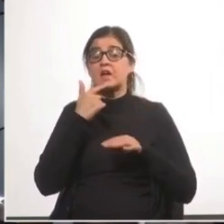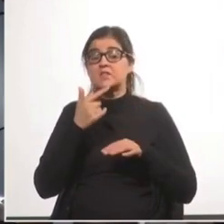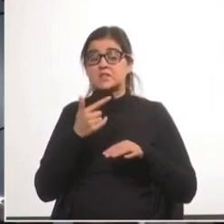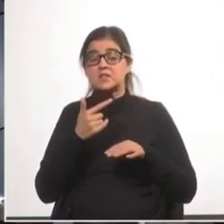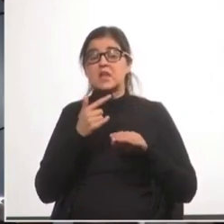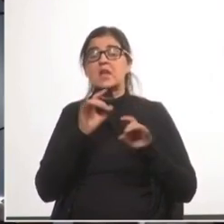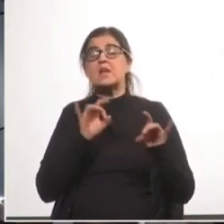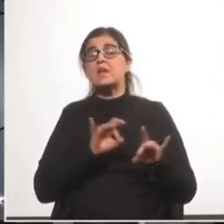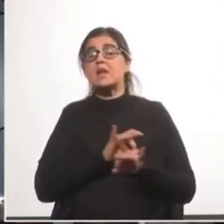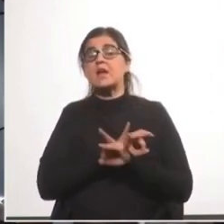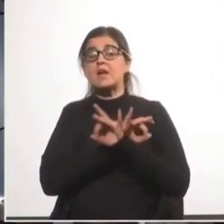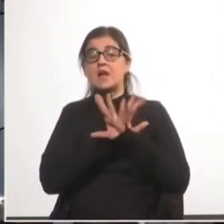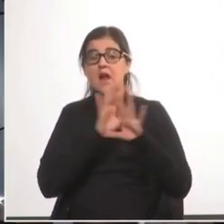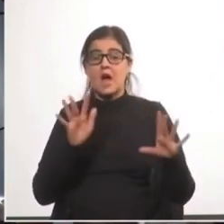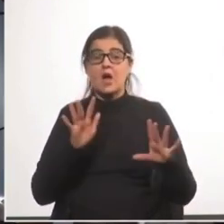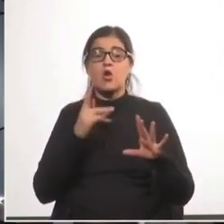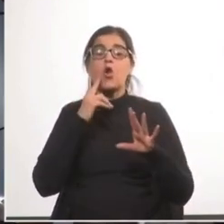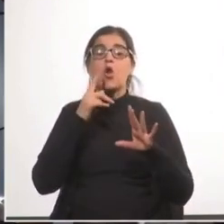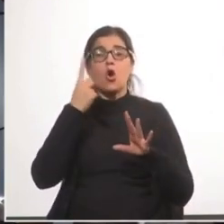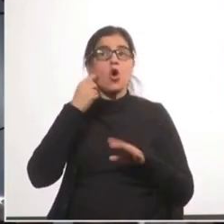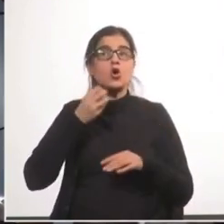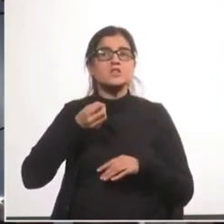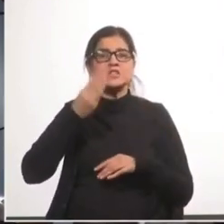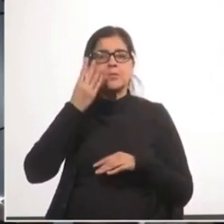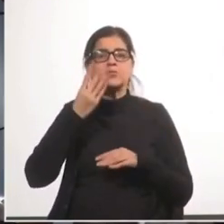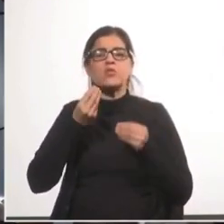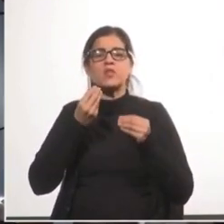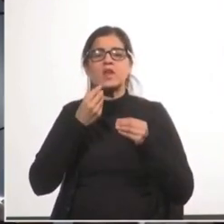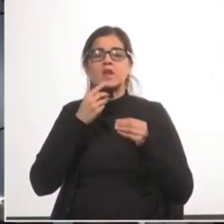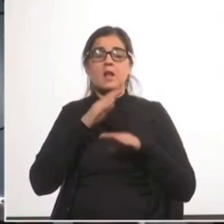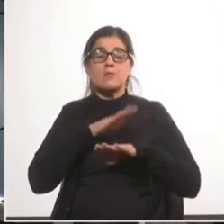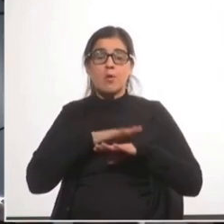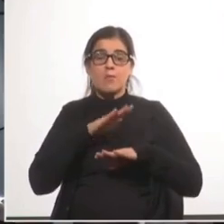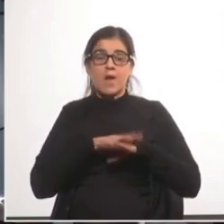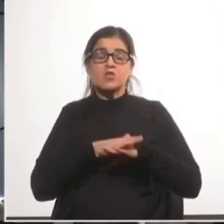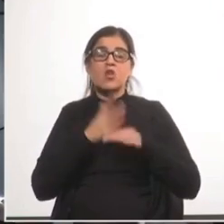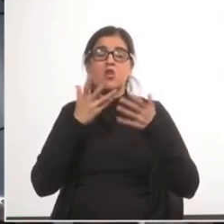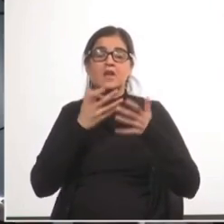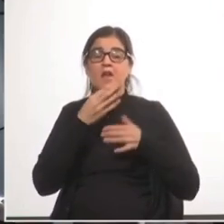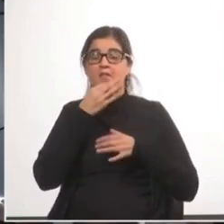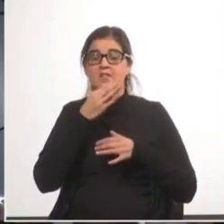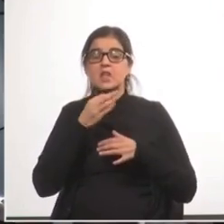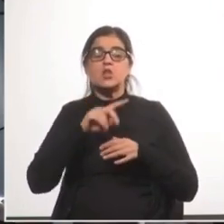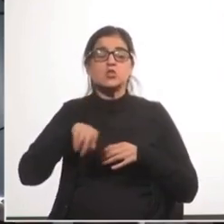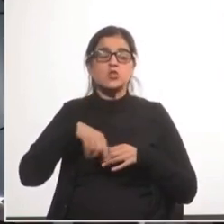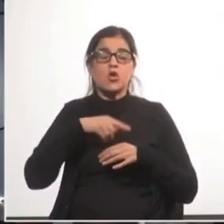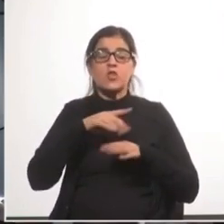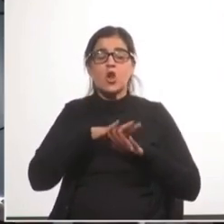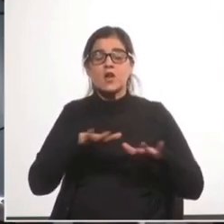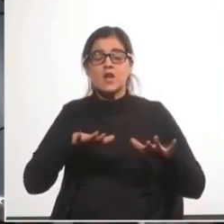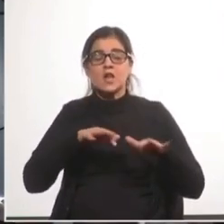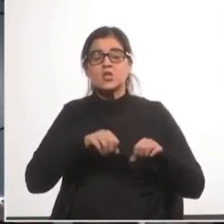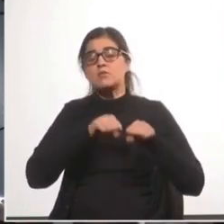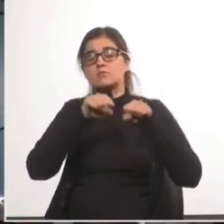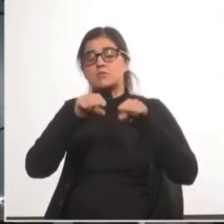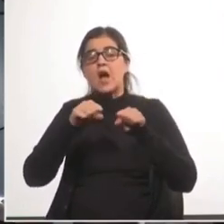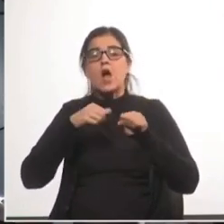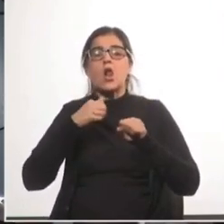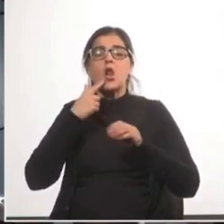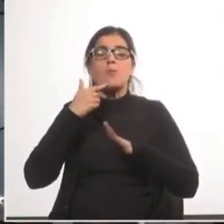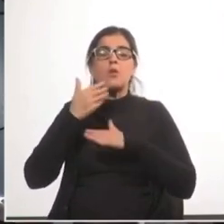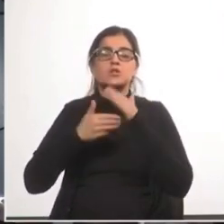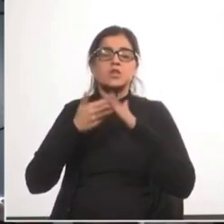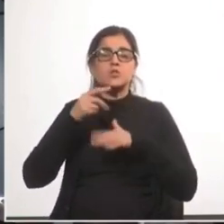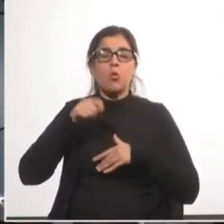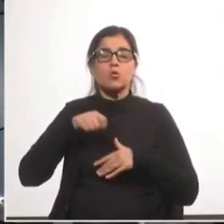maneja claramente los conceptos a aplicar a la hora de definir el destino de los niños en los procesos